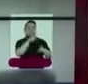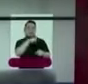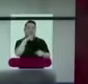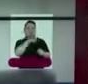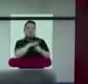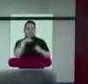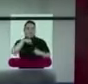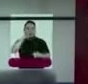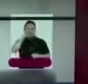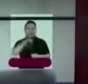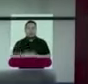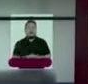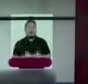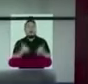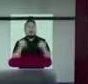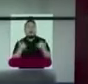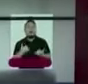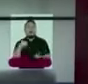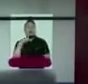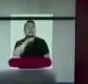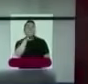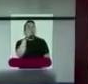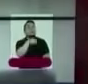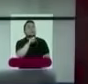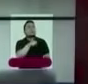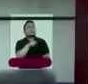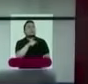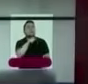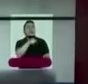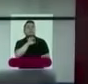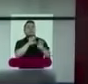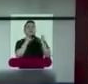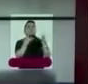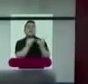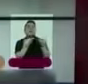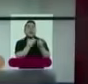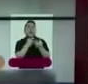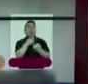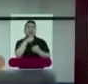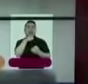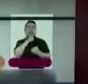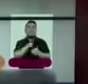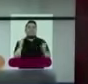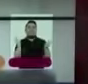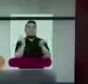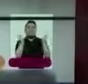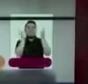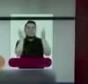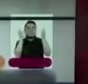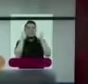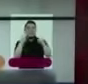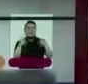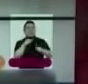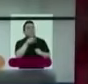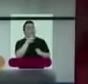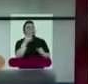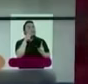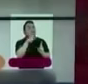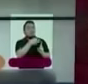¿Hay algún periodista del Perú que pueda responderme hoy? Y me he tomado el trabajo de llamar a varios. No hay ni uno que te